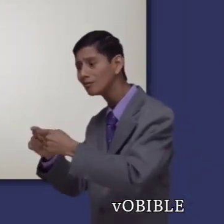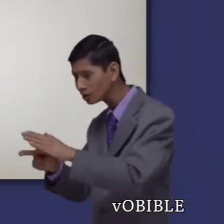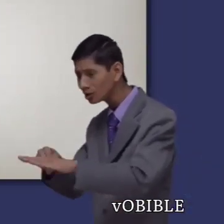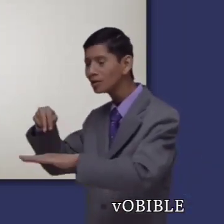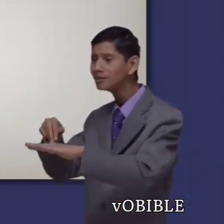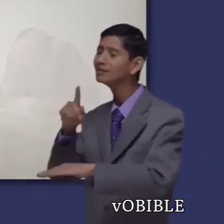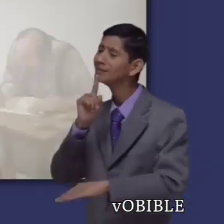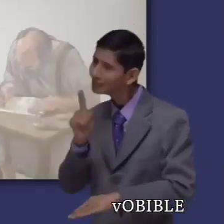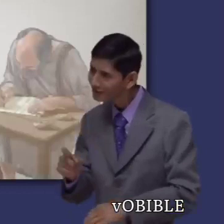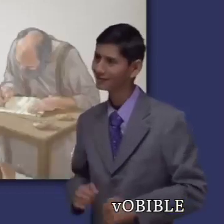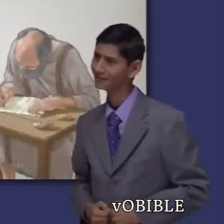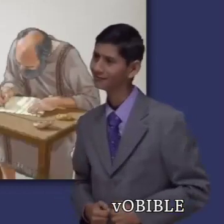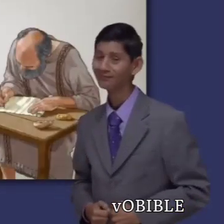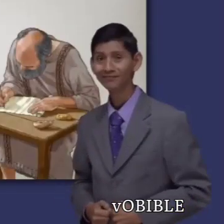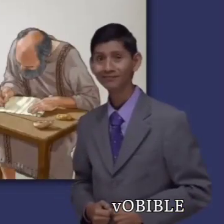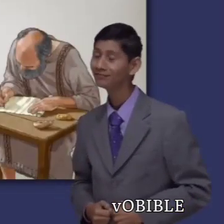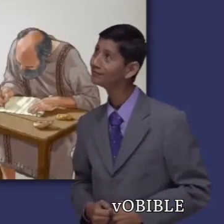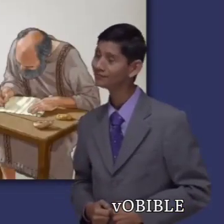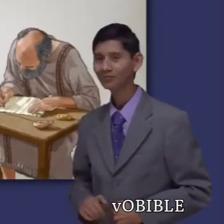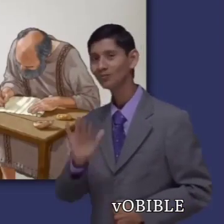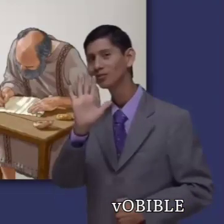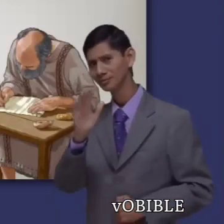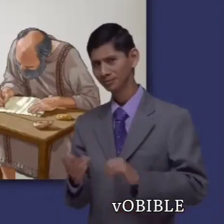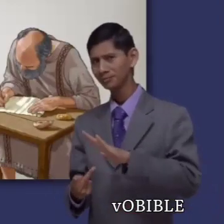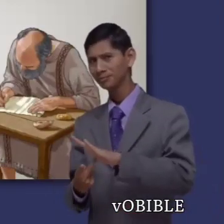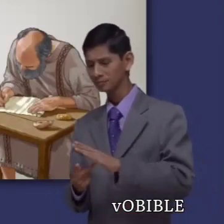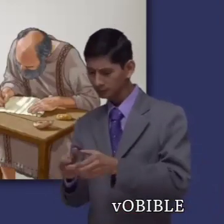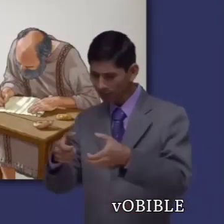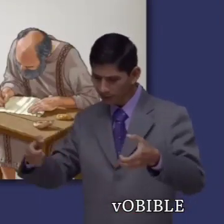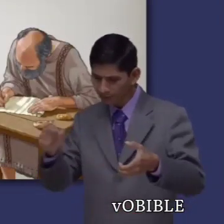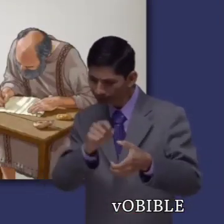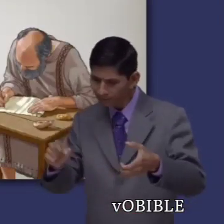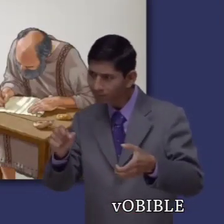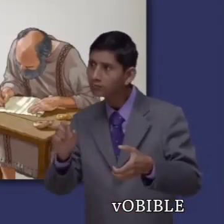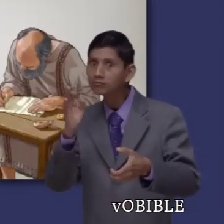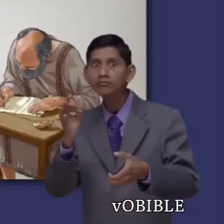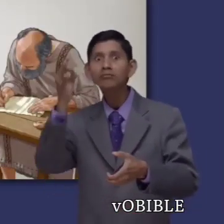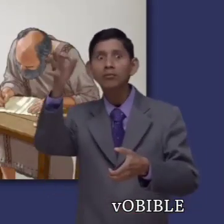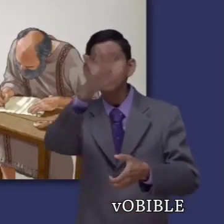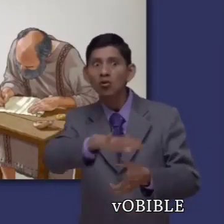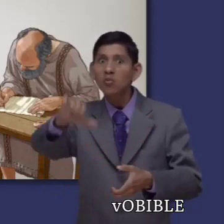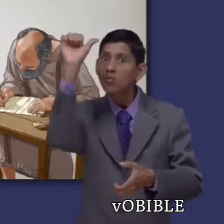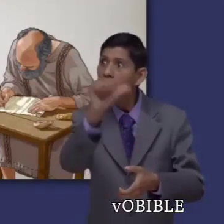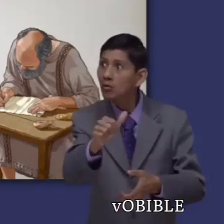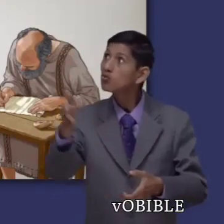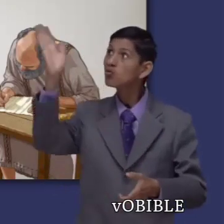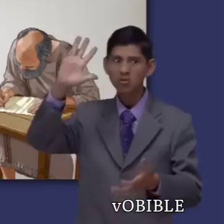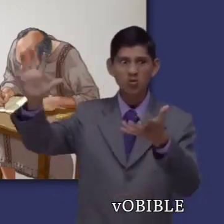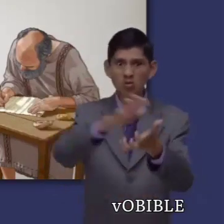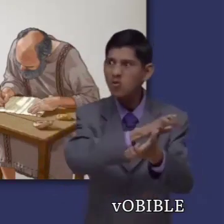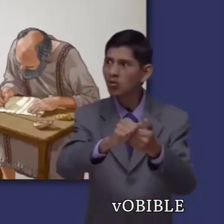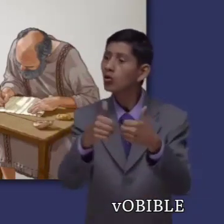En el capítulo 5, Pablo describe sucesos futuros que llevarán a la destrucción de los enemigos de Dios en el día de Jehová.